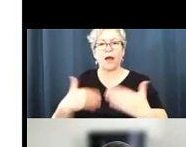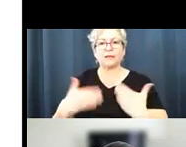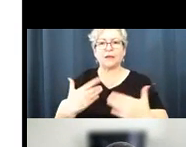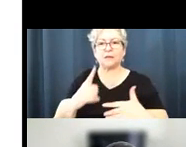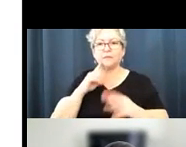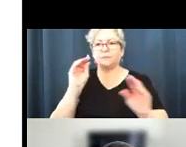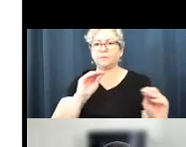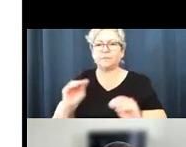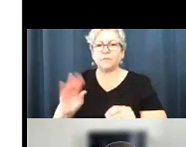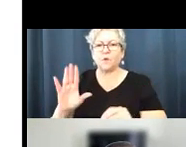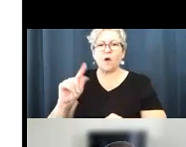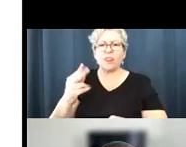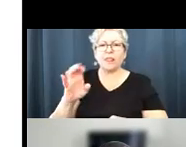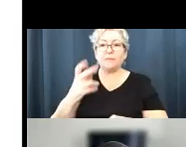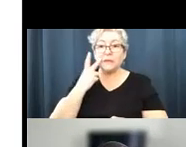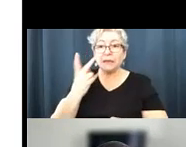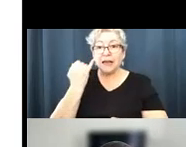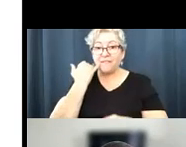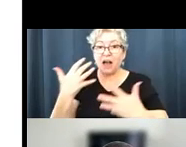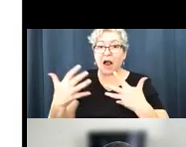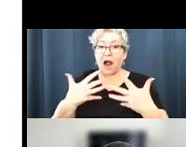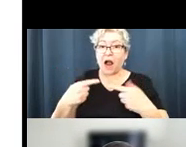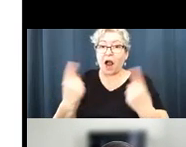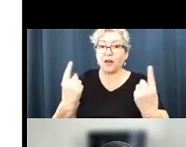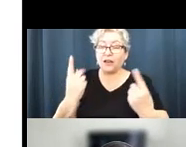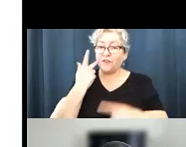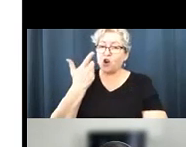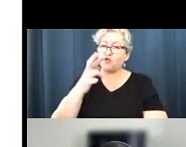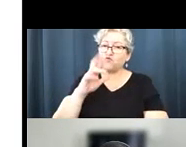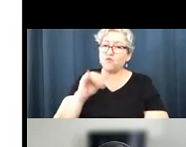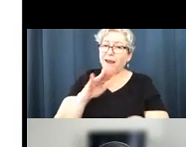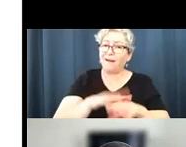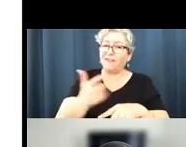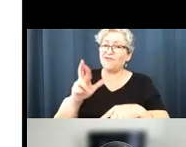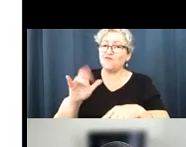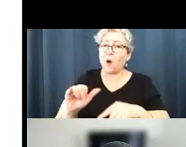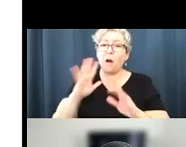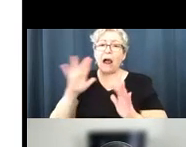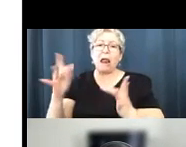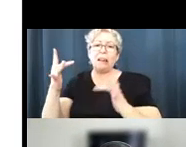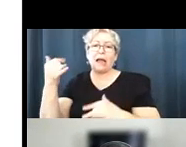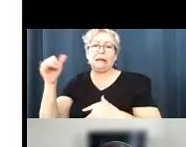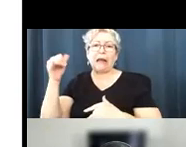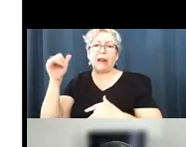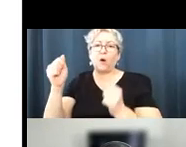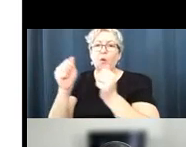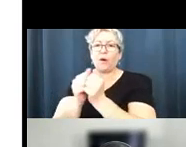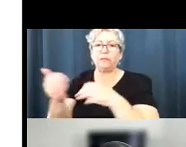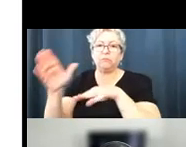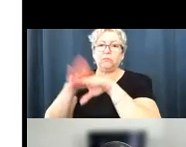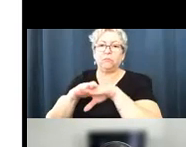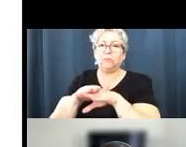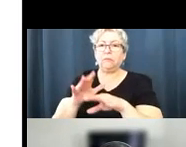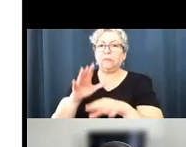Empiecen buscando los temas. Si hay un contraste, si ve que está gris sobre gris o amarillo